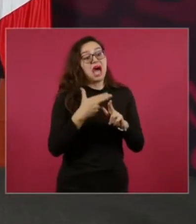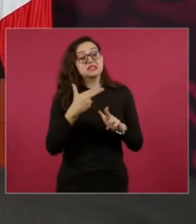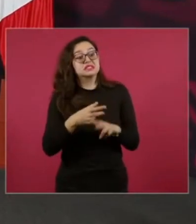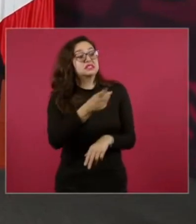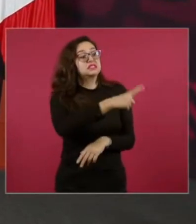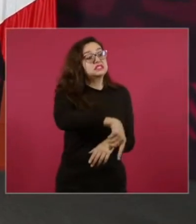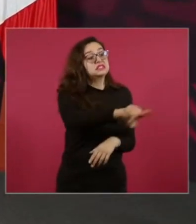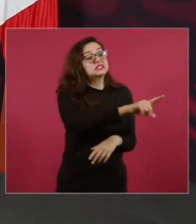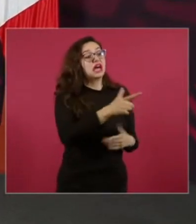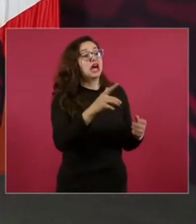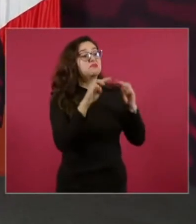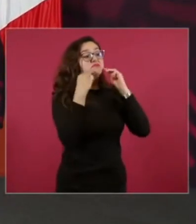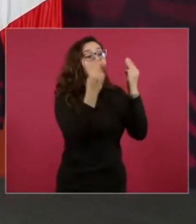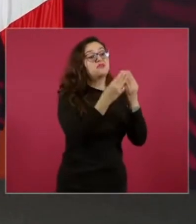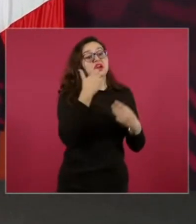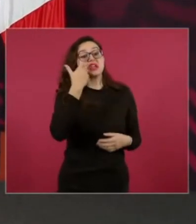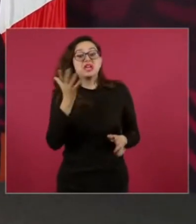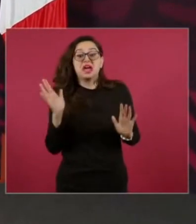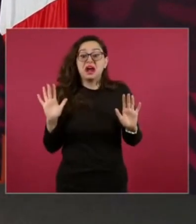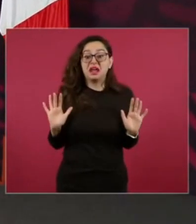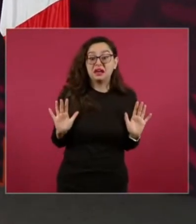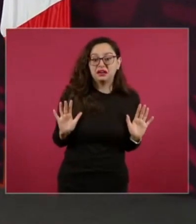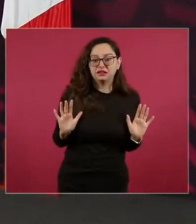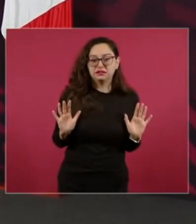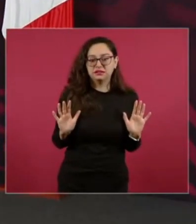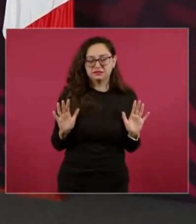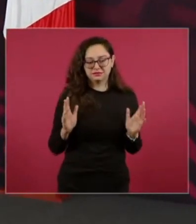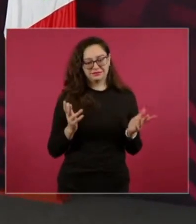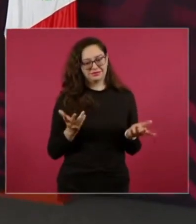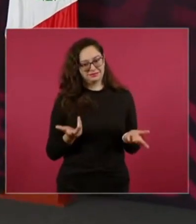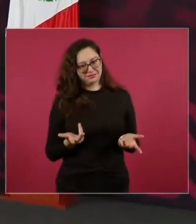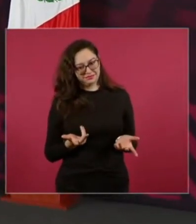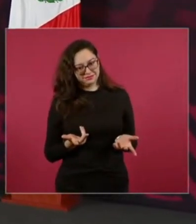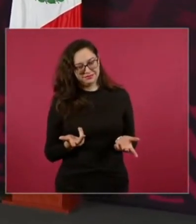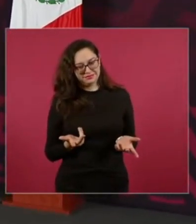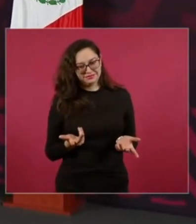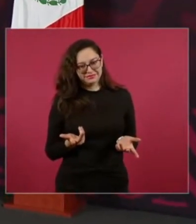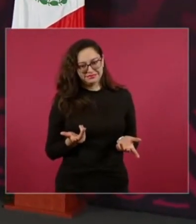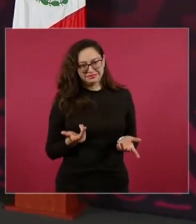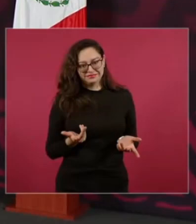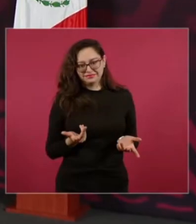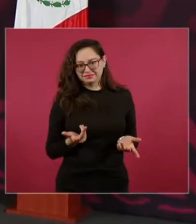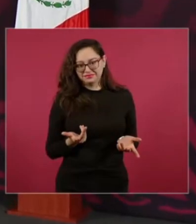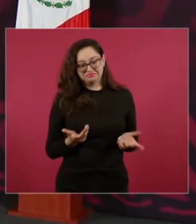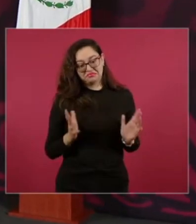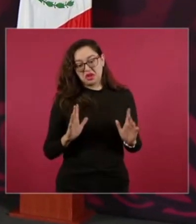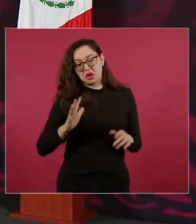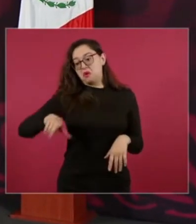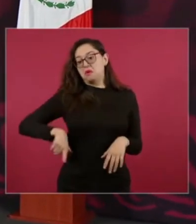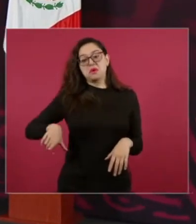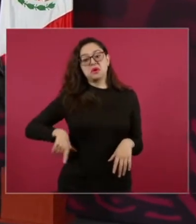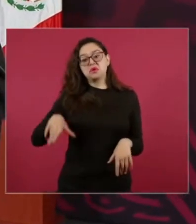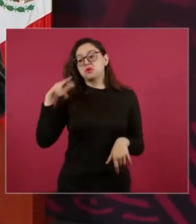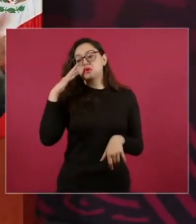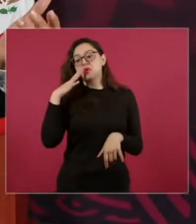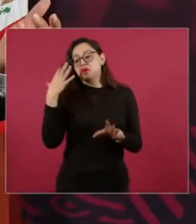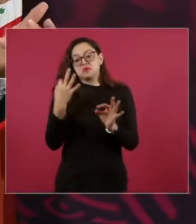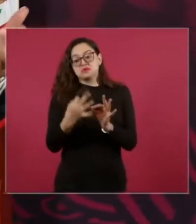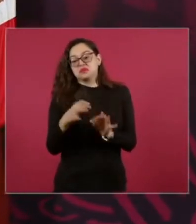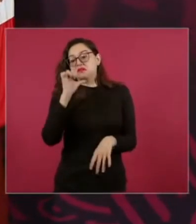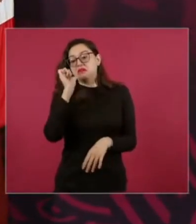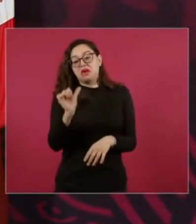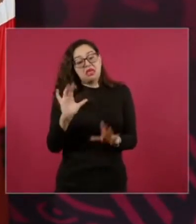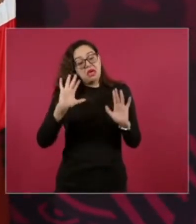decir? Que los mexicanos tenemos que pagarla por 70 años. Amigos